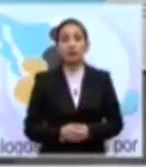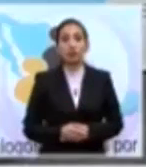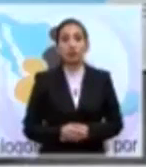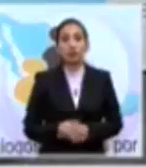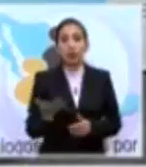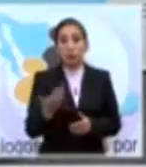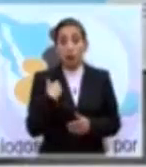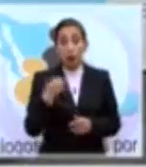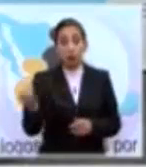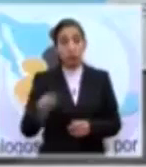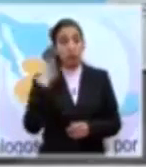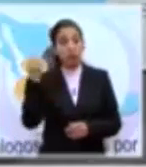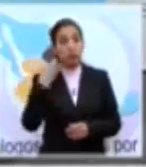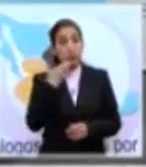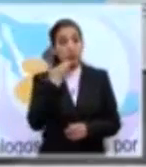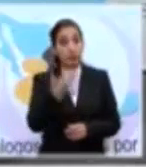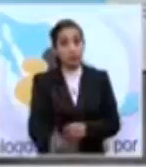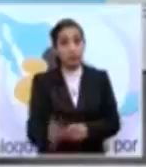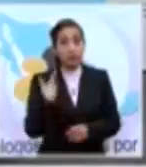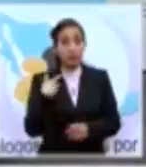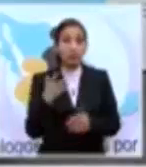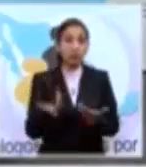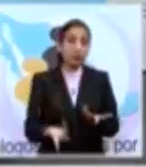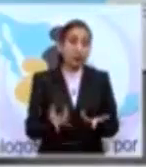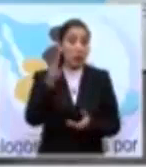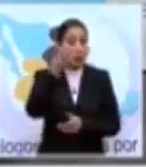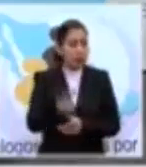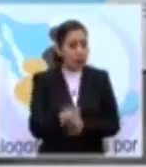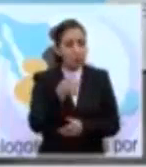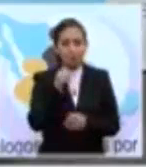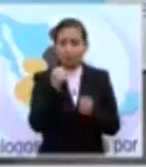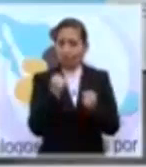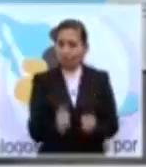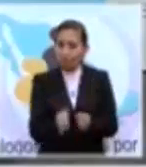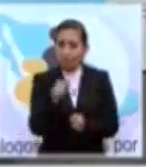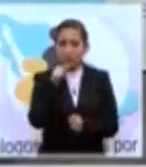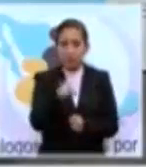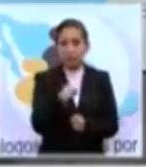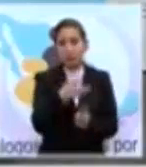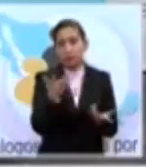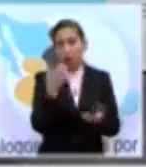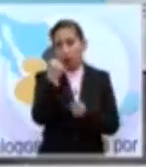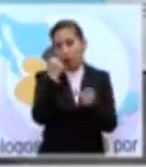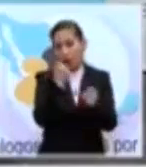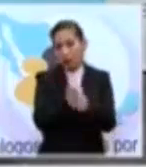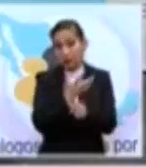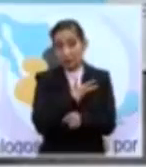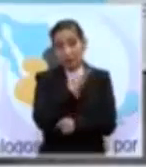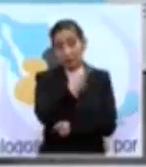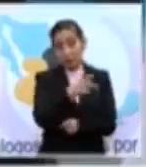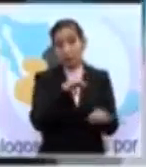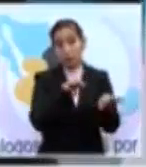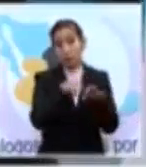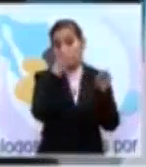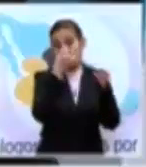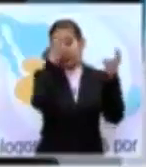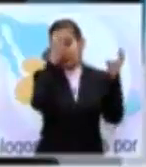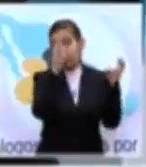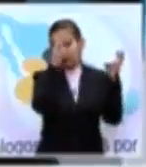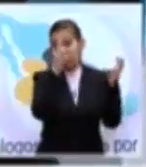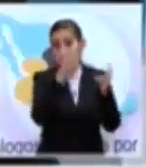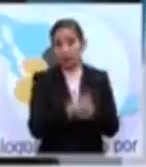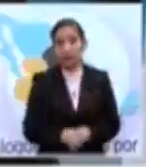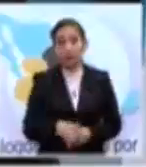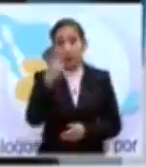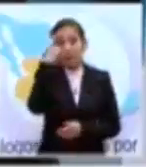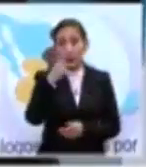extraordinaria ponencia que no me queda ninguna duda que va a hacer en virtud de los años que tiene usted trabajando este tema tan delicado, no solo